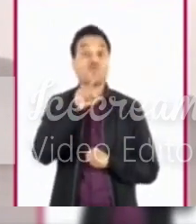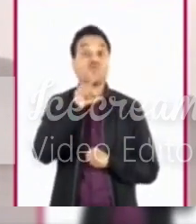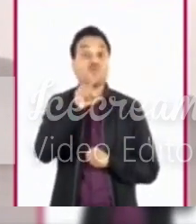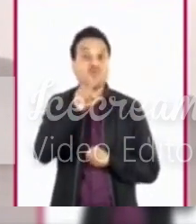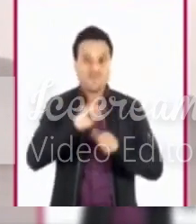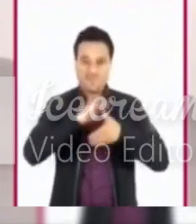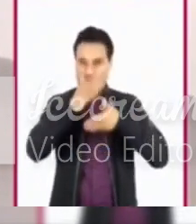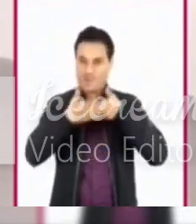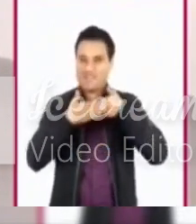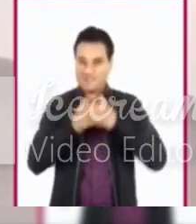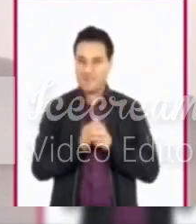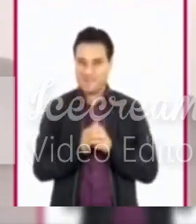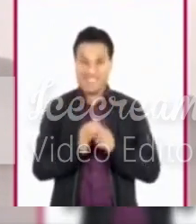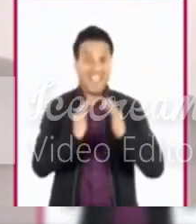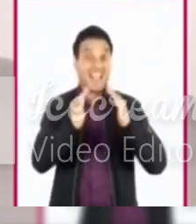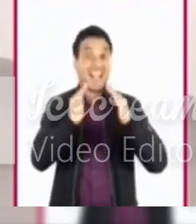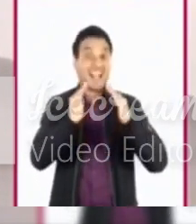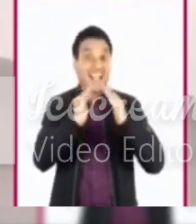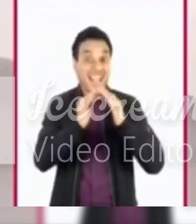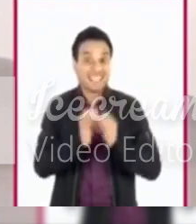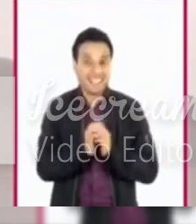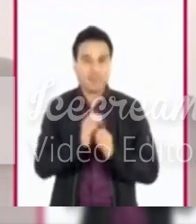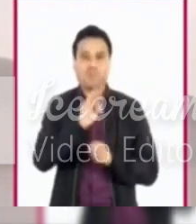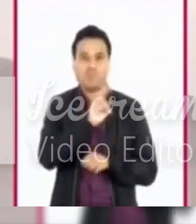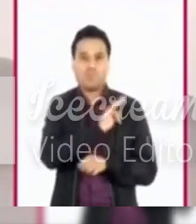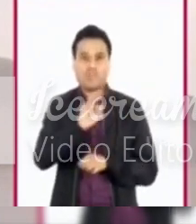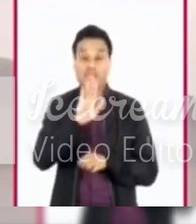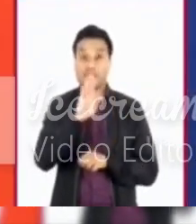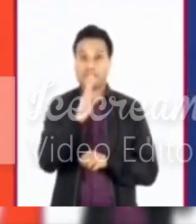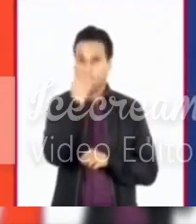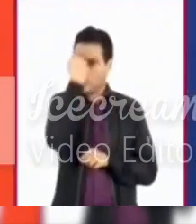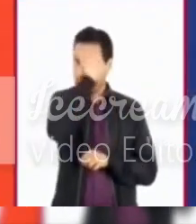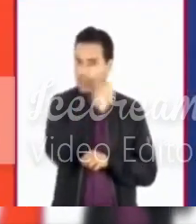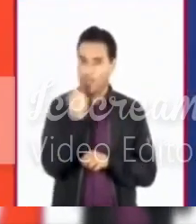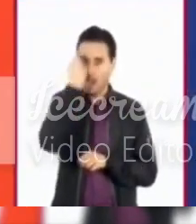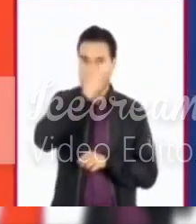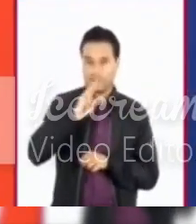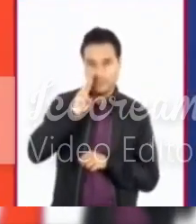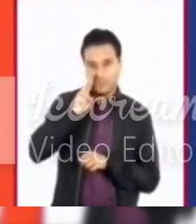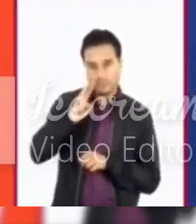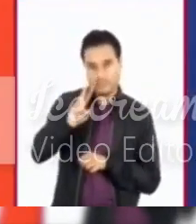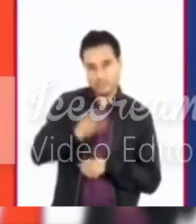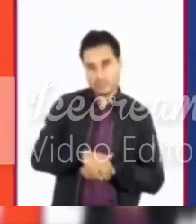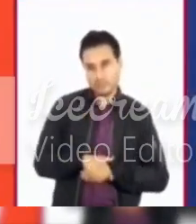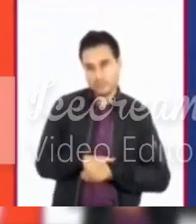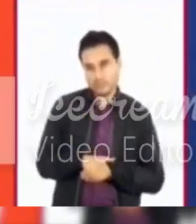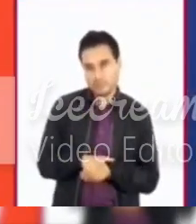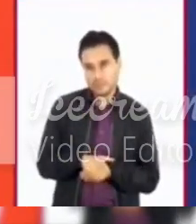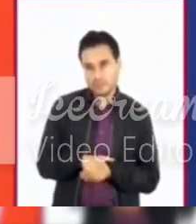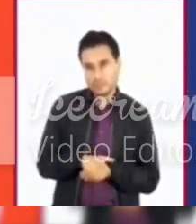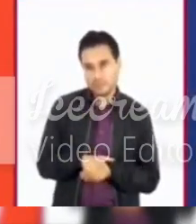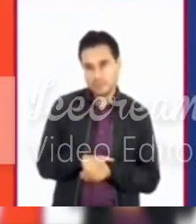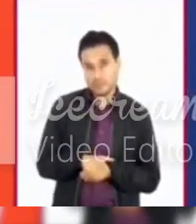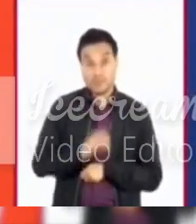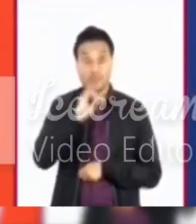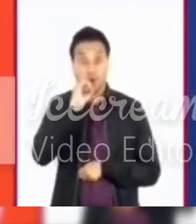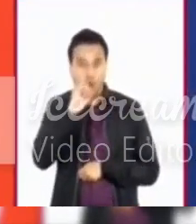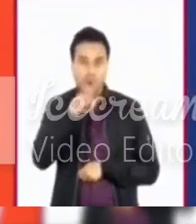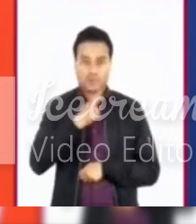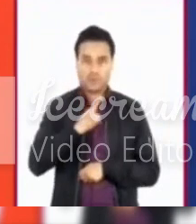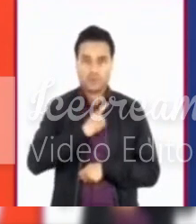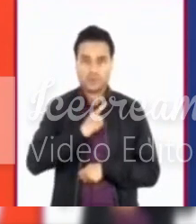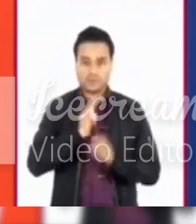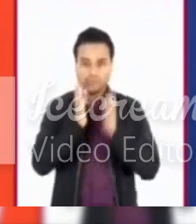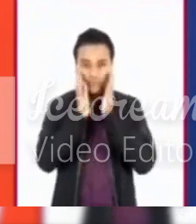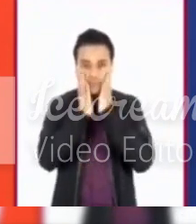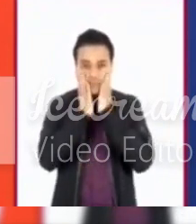espacio en su casa y el tiempo, obsérvense en un espejo. O bien, palpen su cara